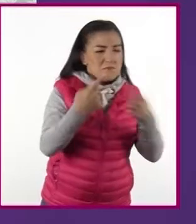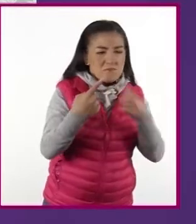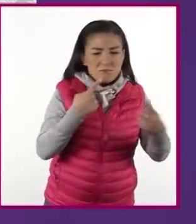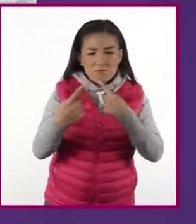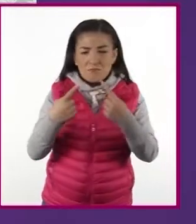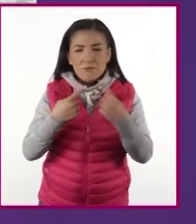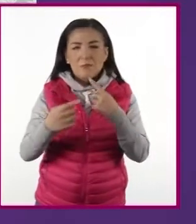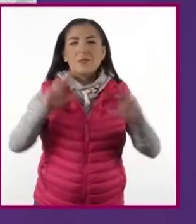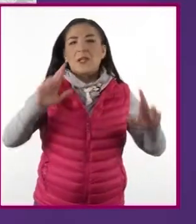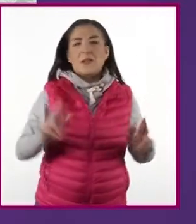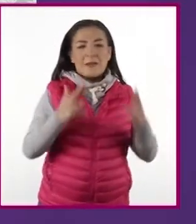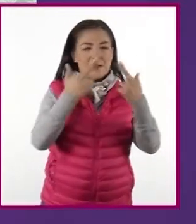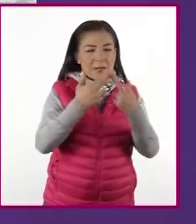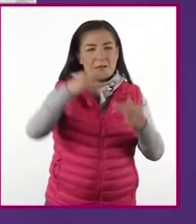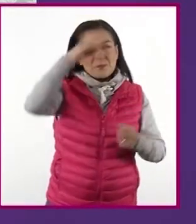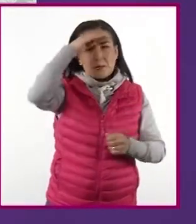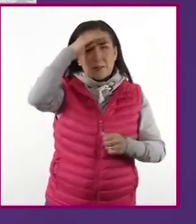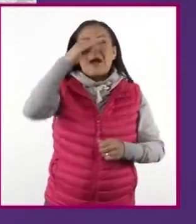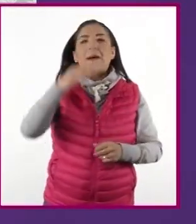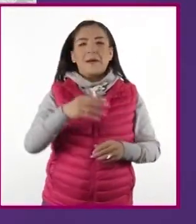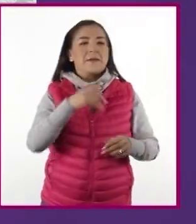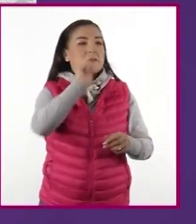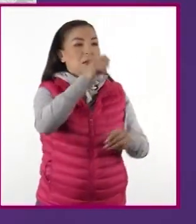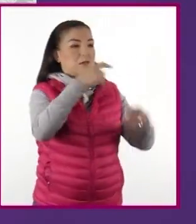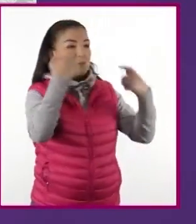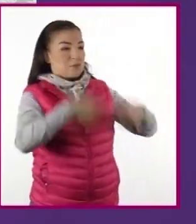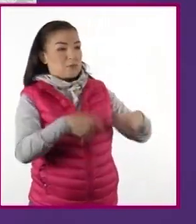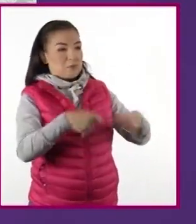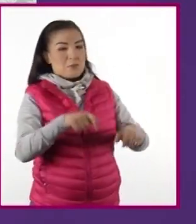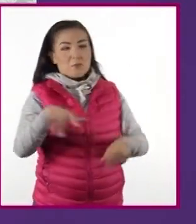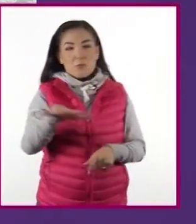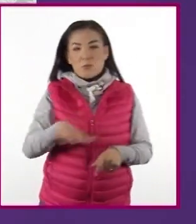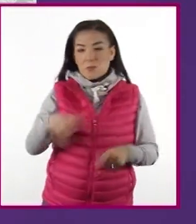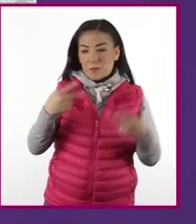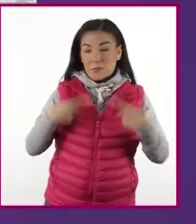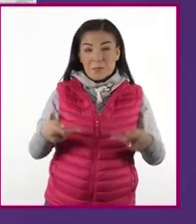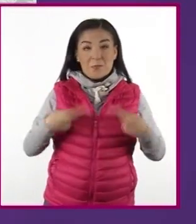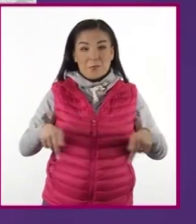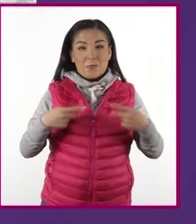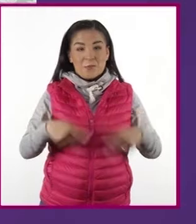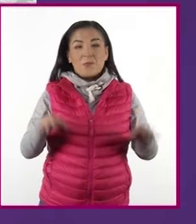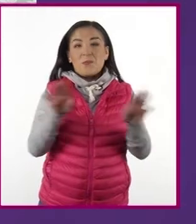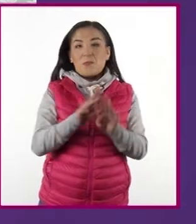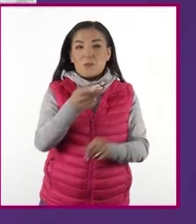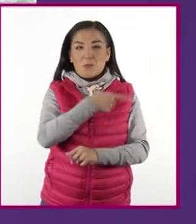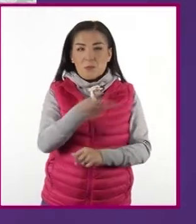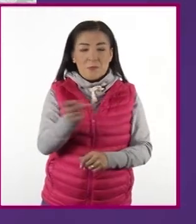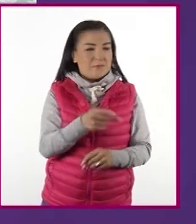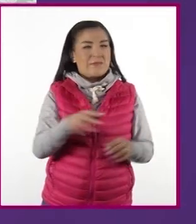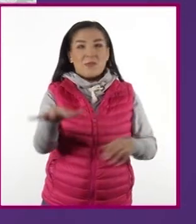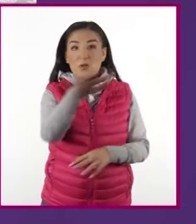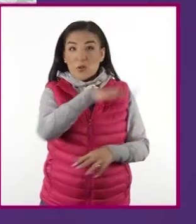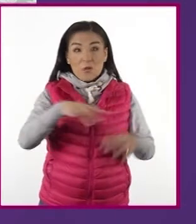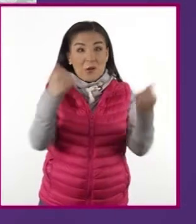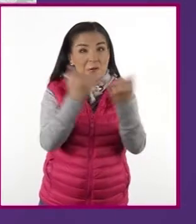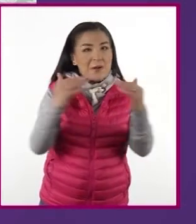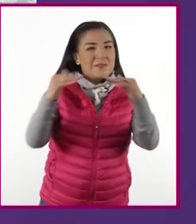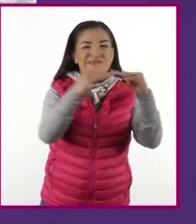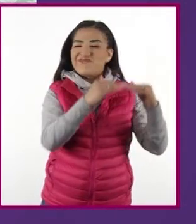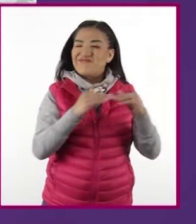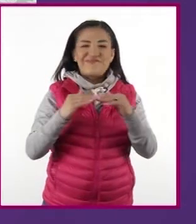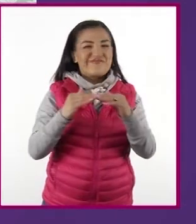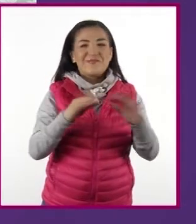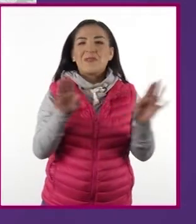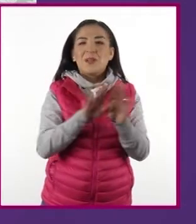por privilegios. Es decir, no todos los individuos eran considerados como iguales, por lo que sus derechos